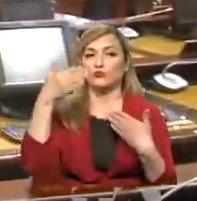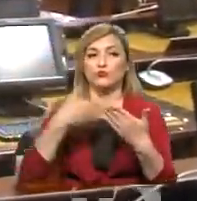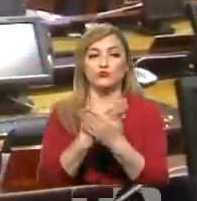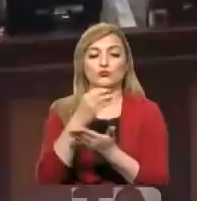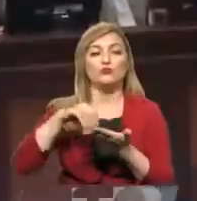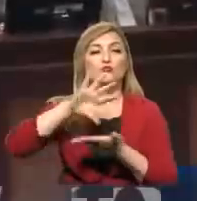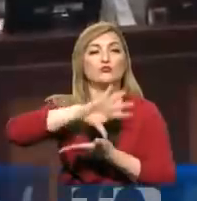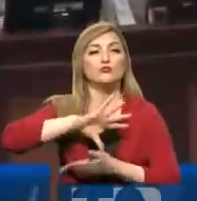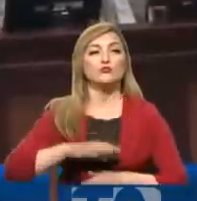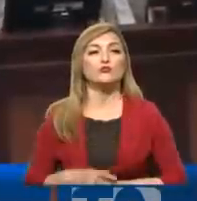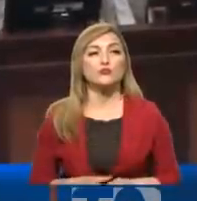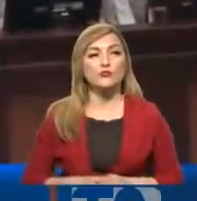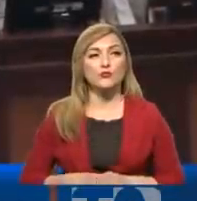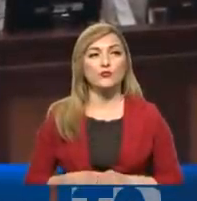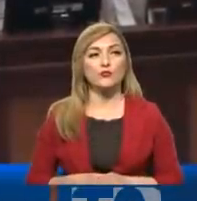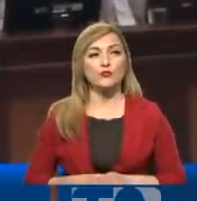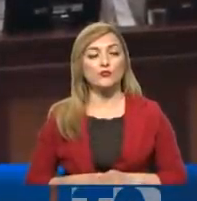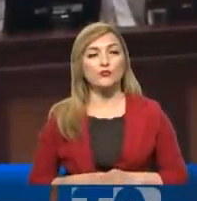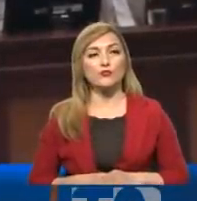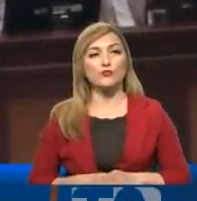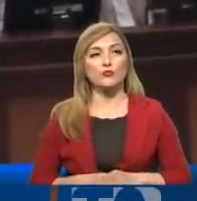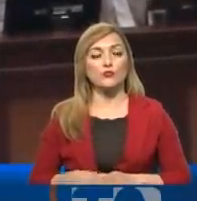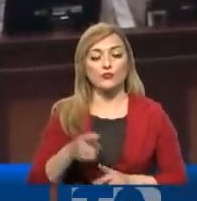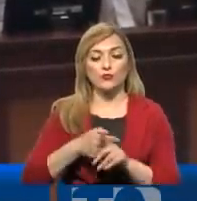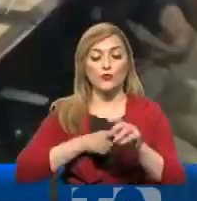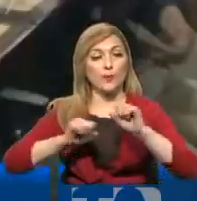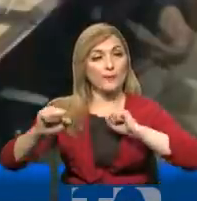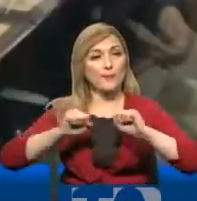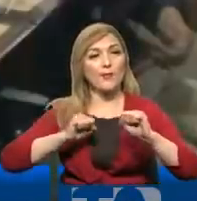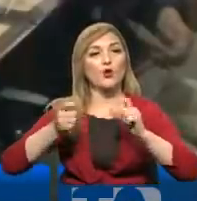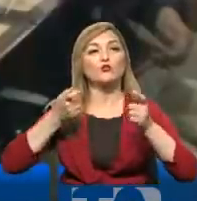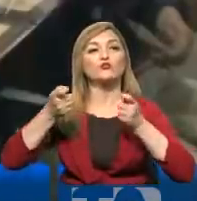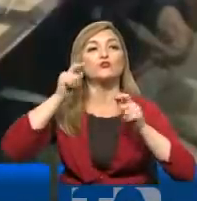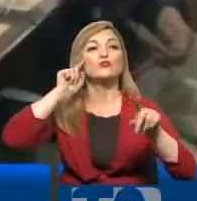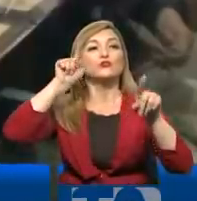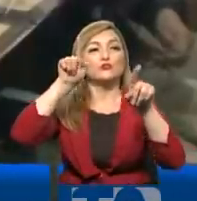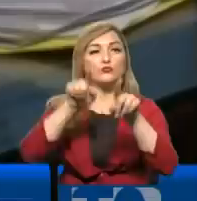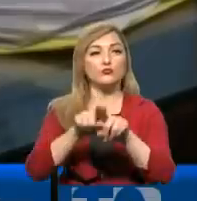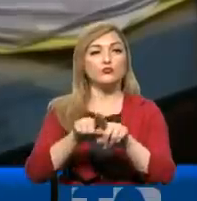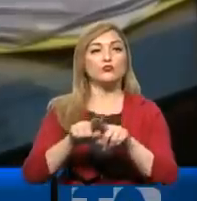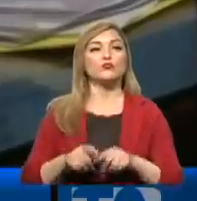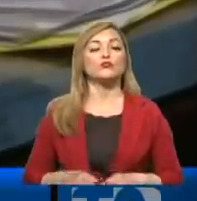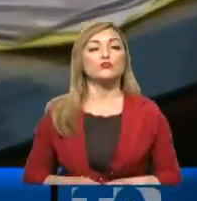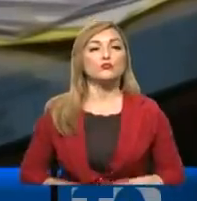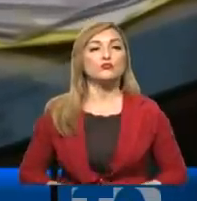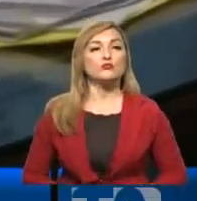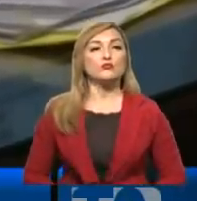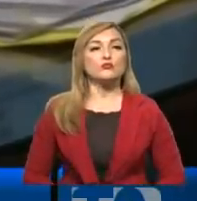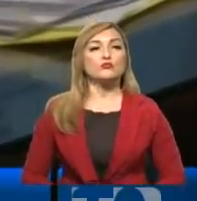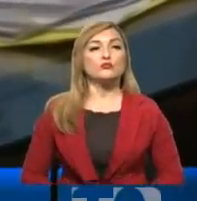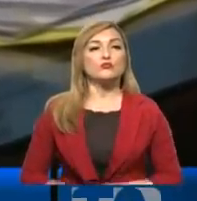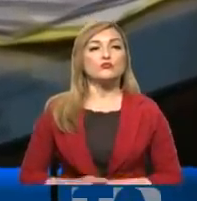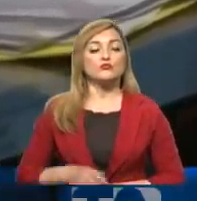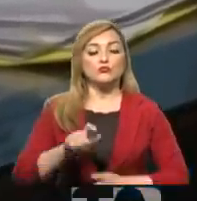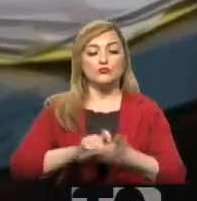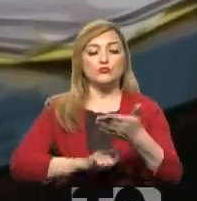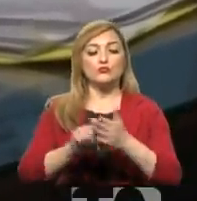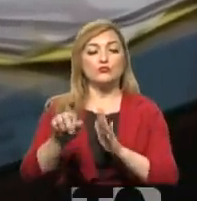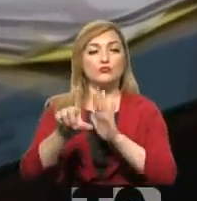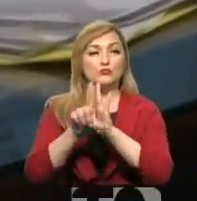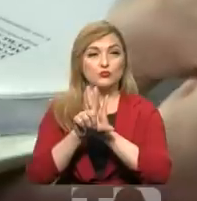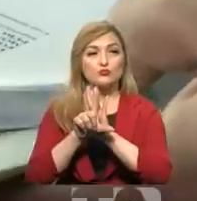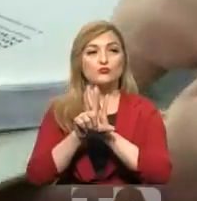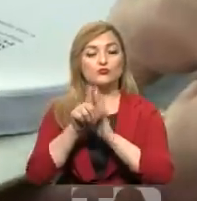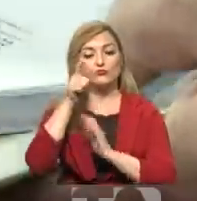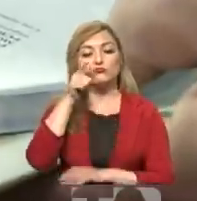nueva asamblea y que seguramente desde mayo se manejará bajo acuerdos mínimos para conseguir aprobar las leyes e